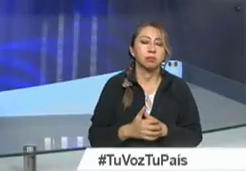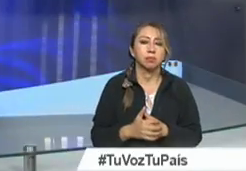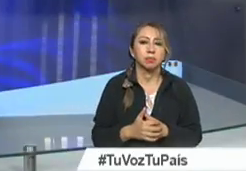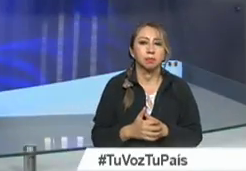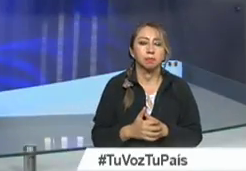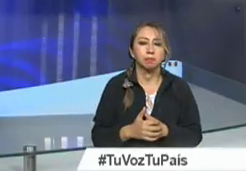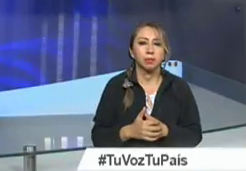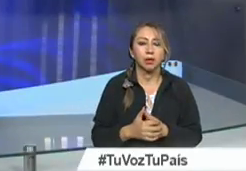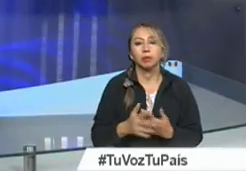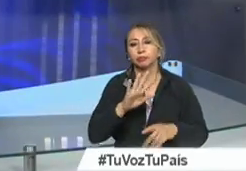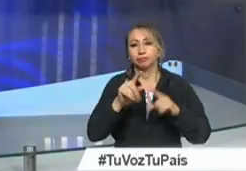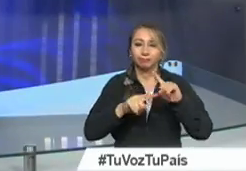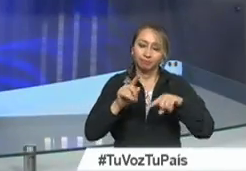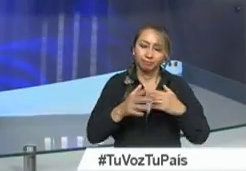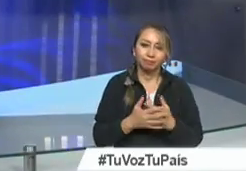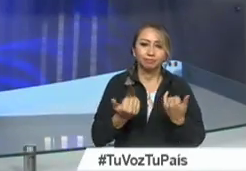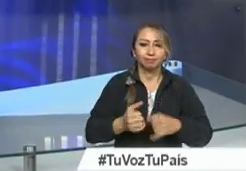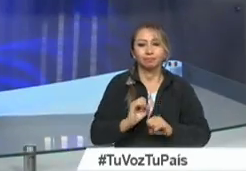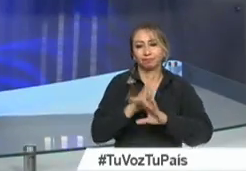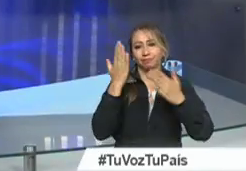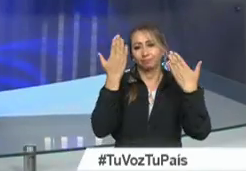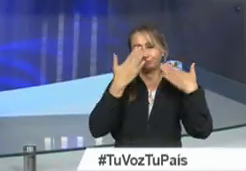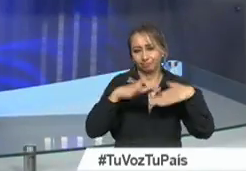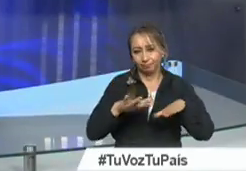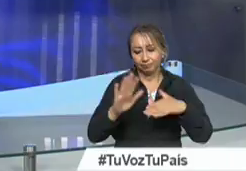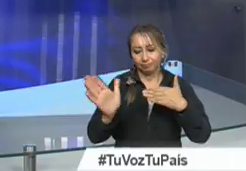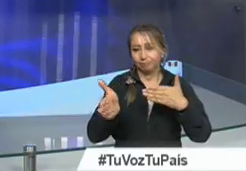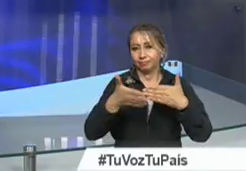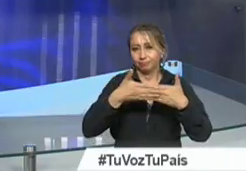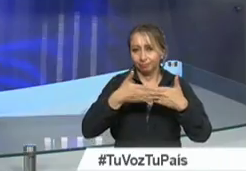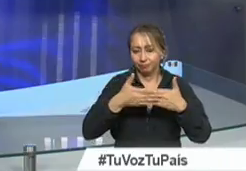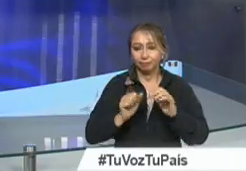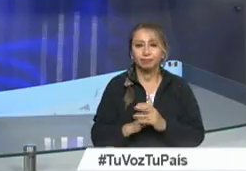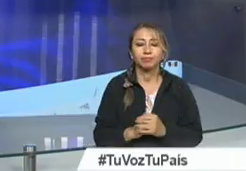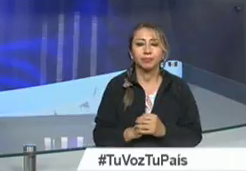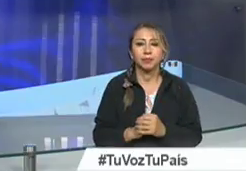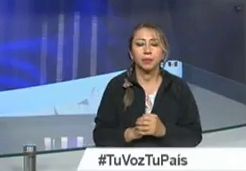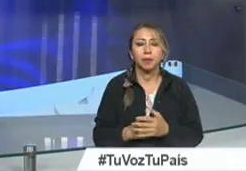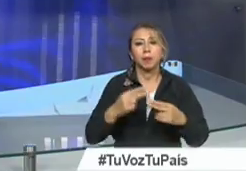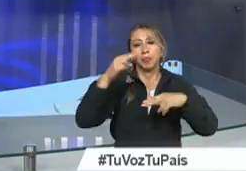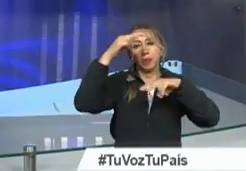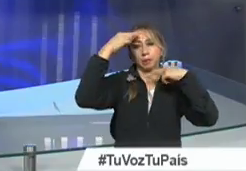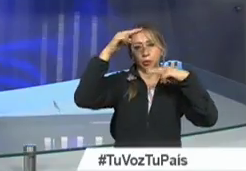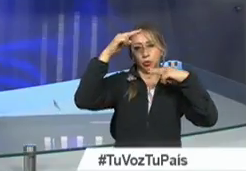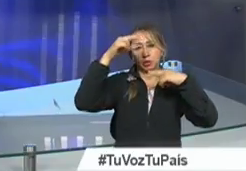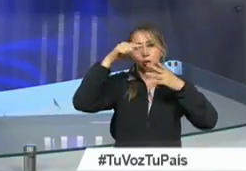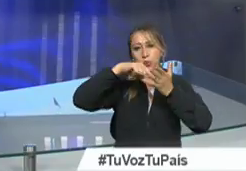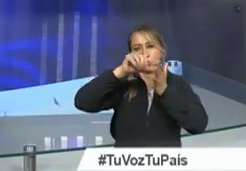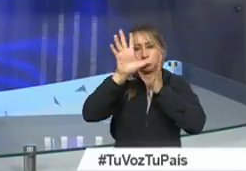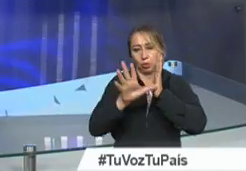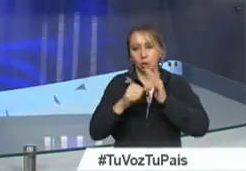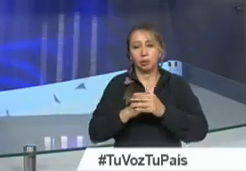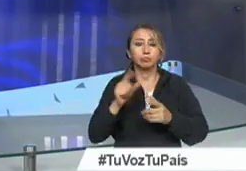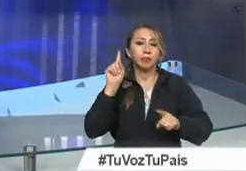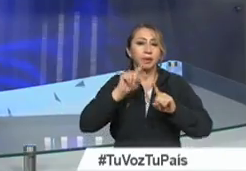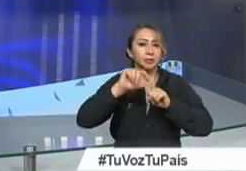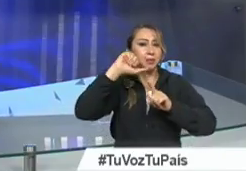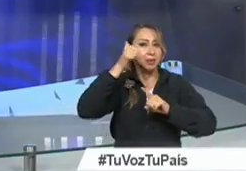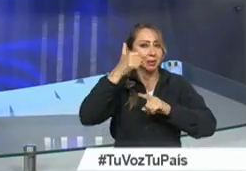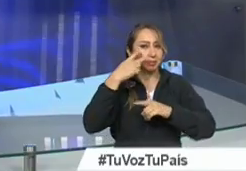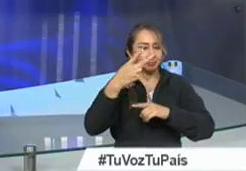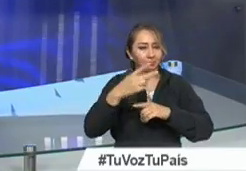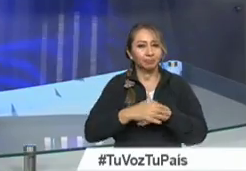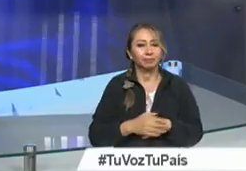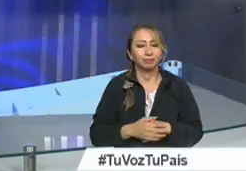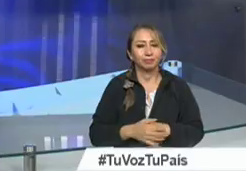amigos amigas televidentes de esta manera llegamos a la parte final de la emisión de estelar de su noticiero ciudadano conmigo será hasta el día de mañana